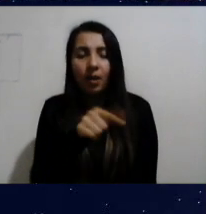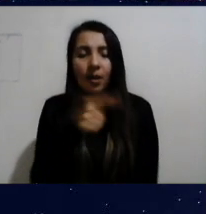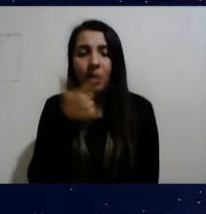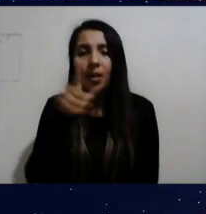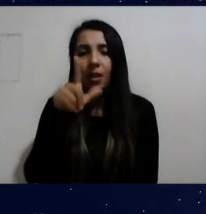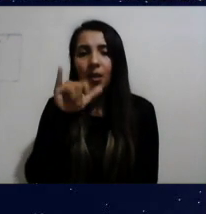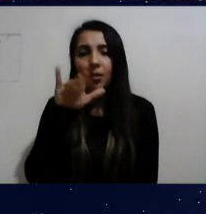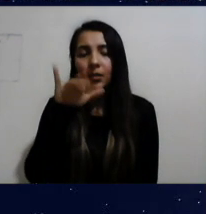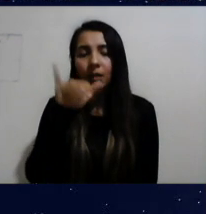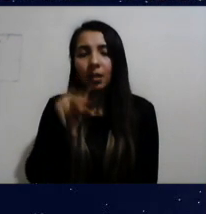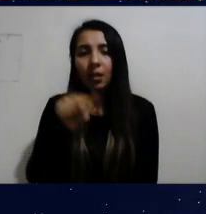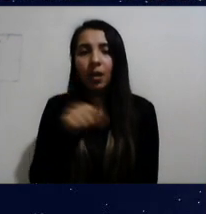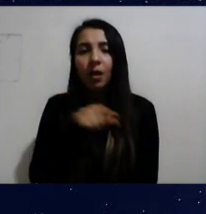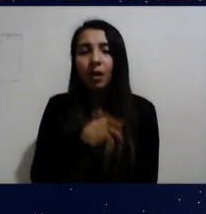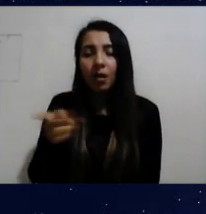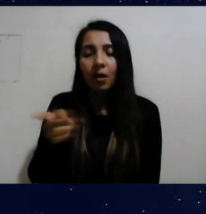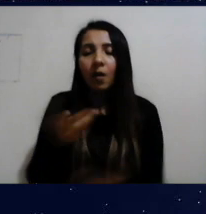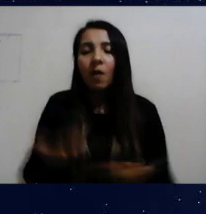glicina,